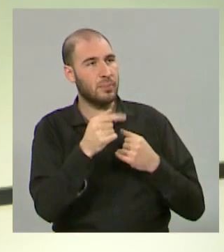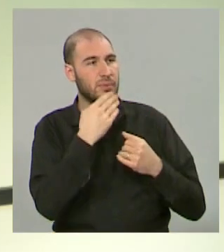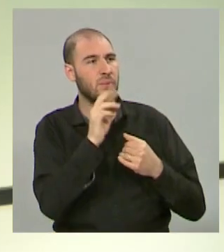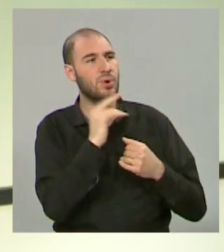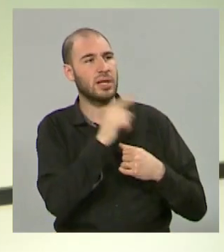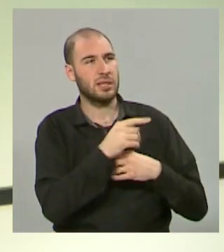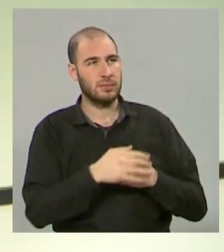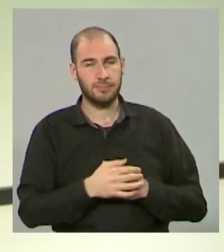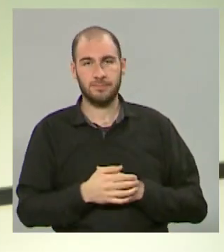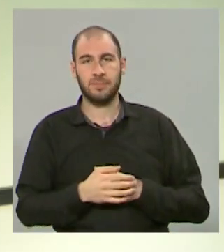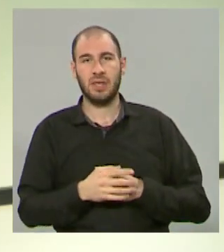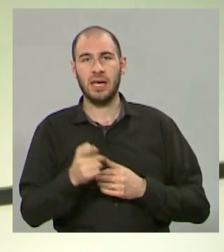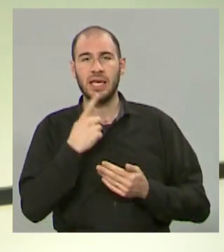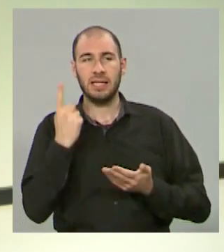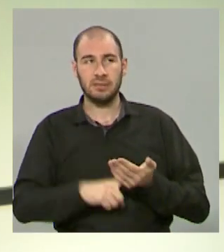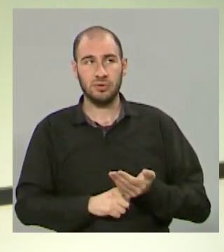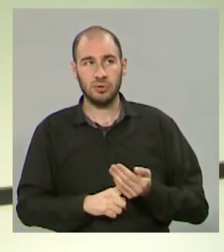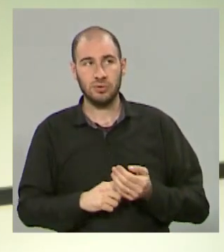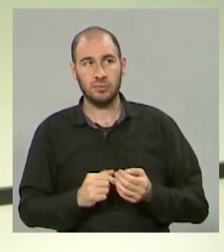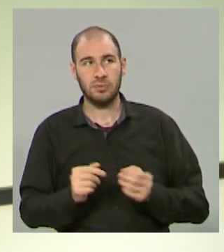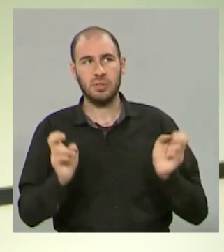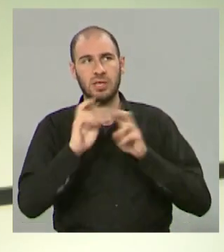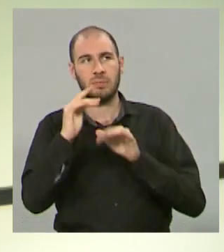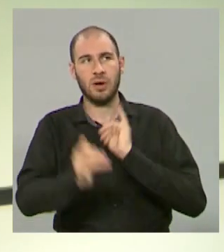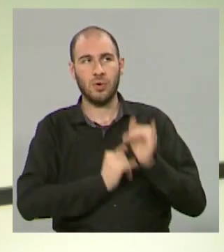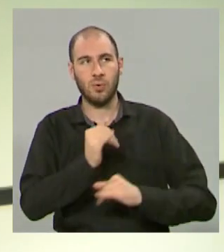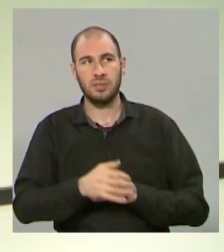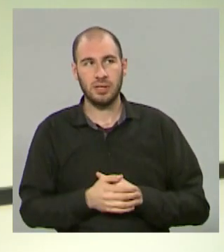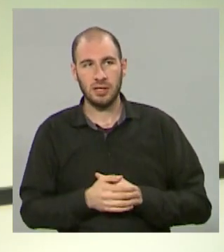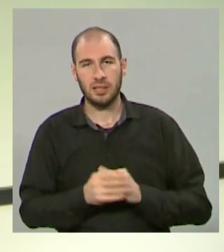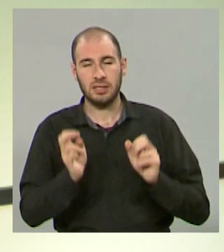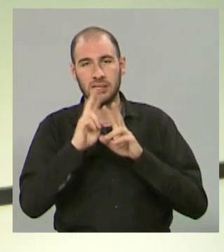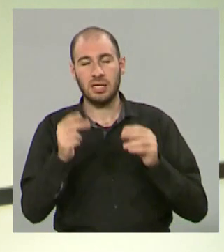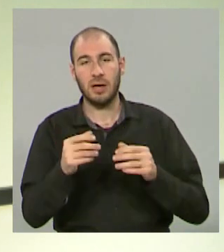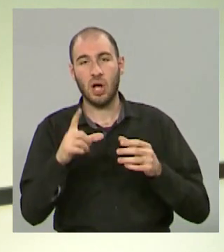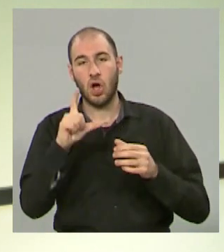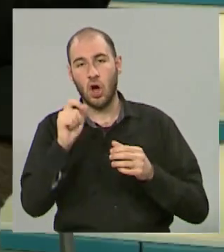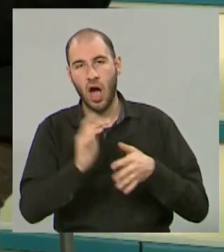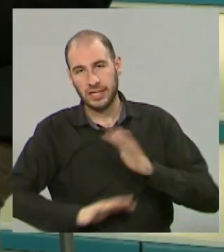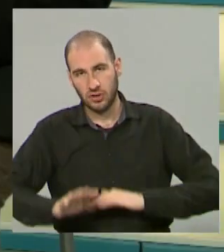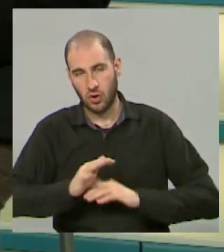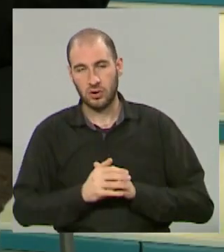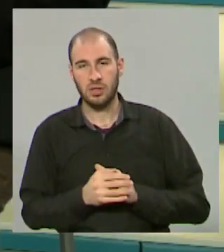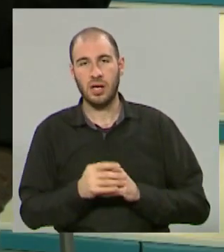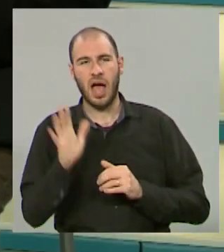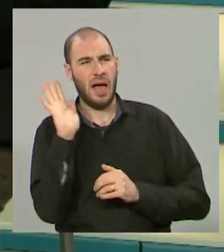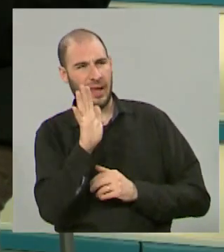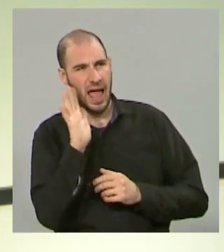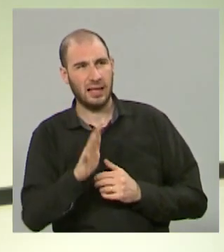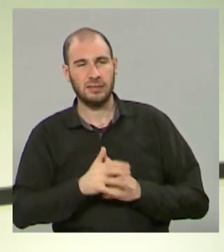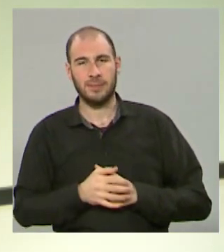ejemplo? Bien, el fallo cuando se refiere más que nada a las cuestiones de las coacciones, a las